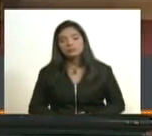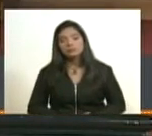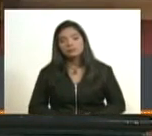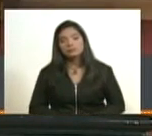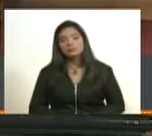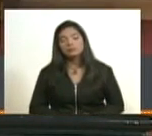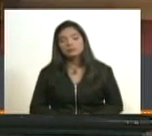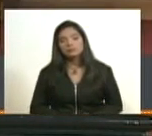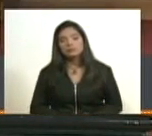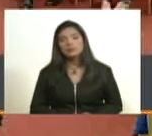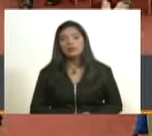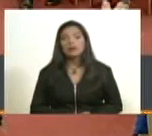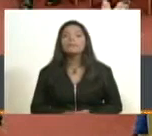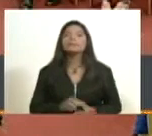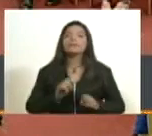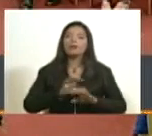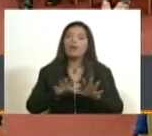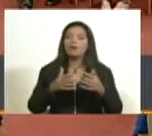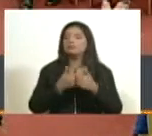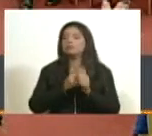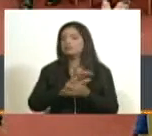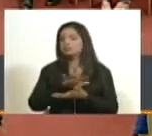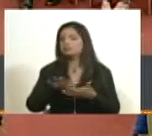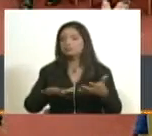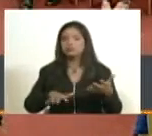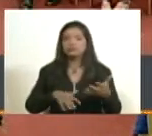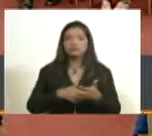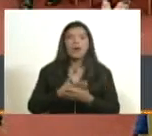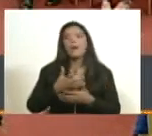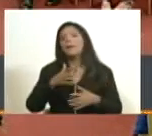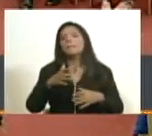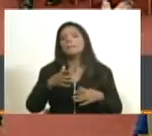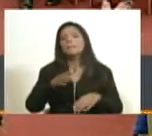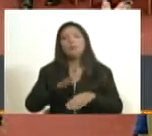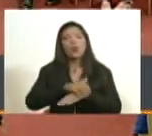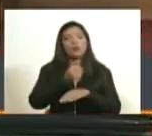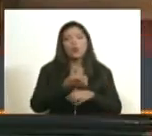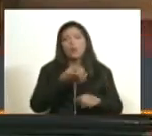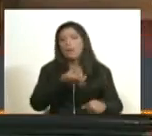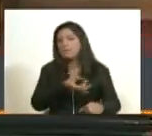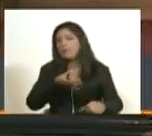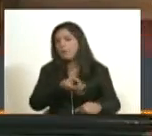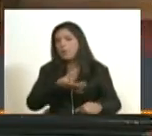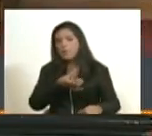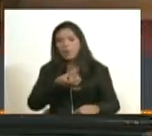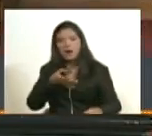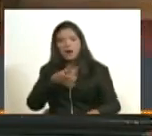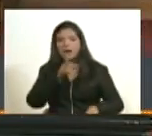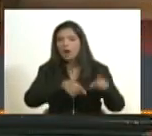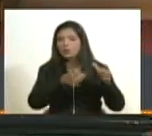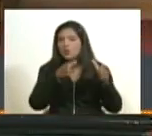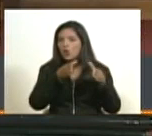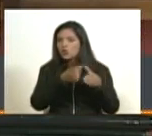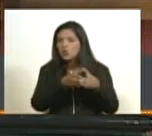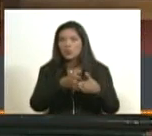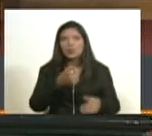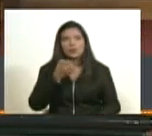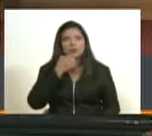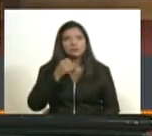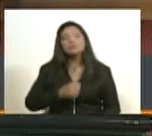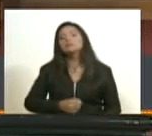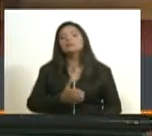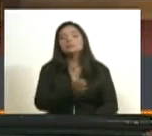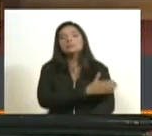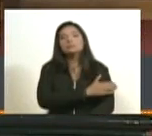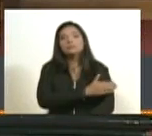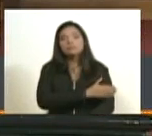la escalada violenta decretada con guarimberos y bandas criminales extremistas por la oposición